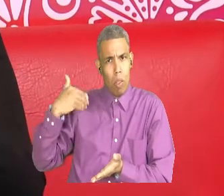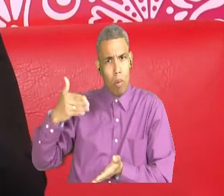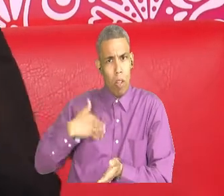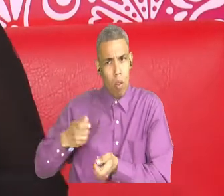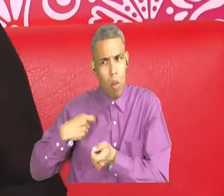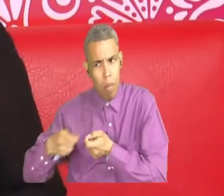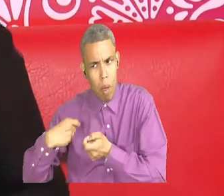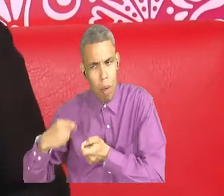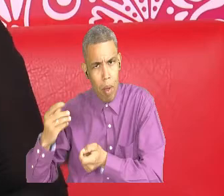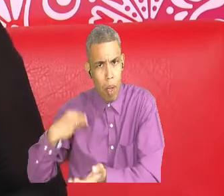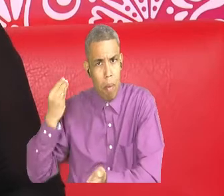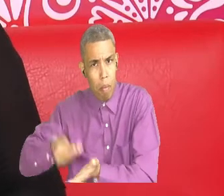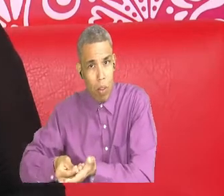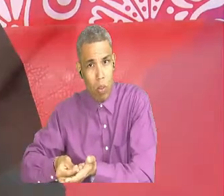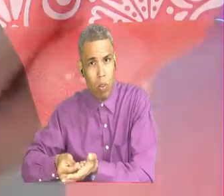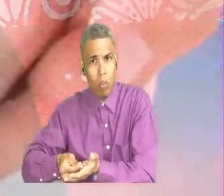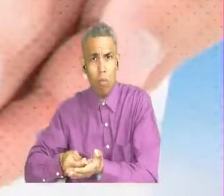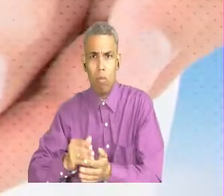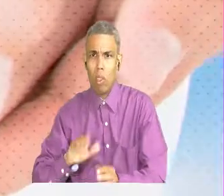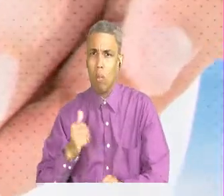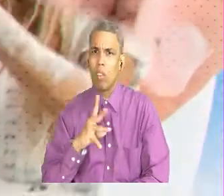nuestra abogada, nos regala la respuesta.